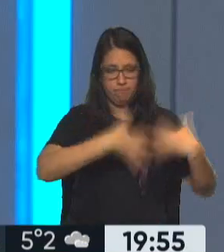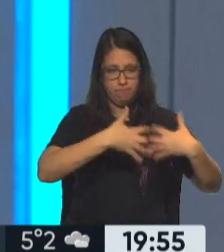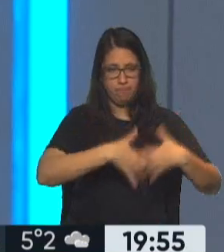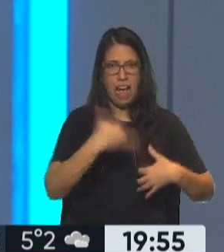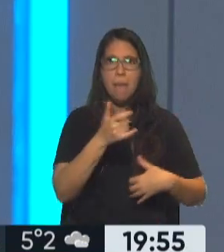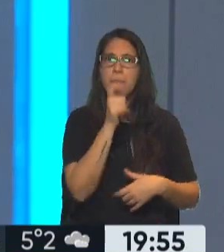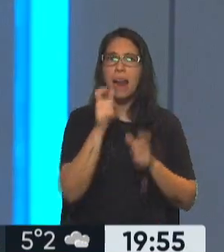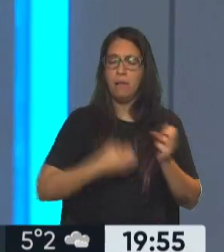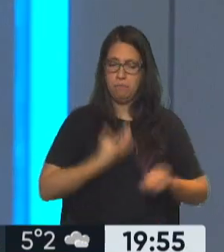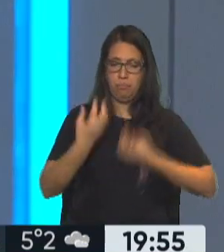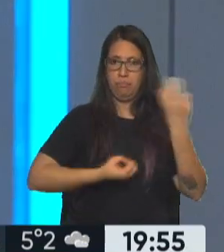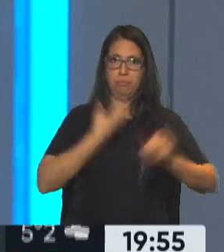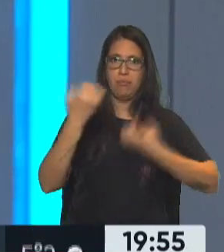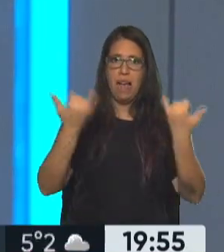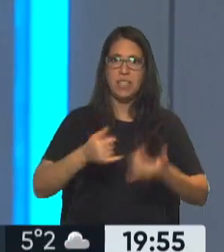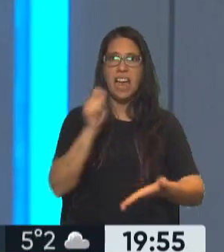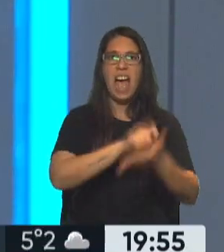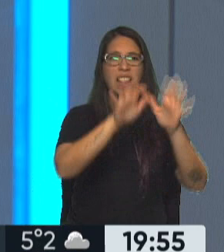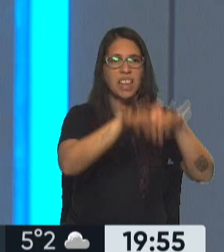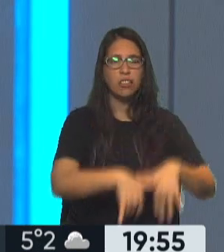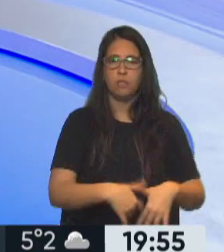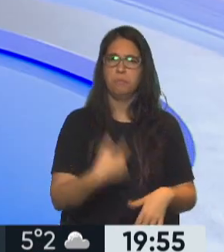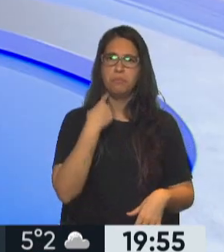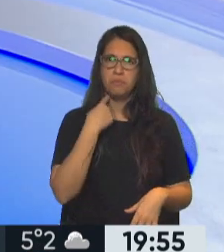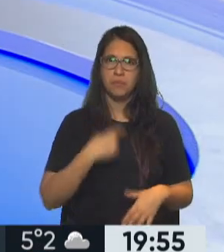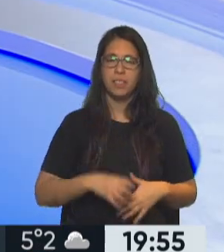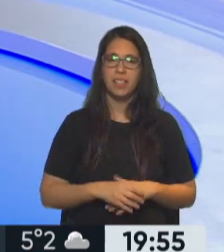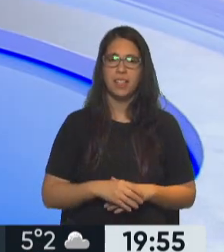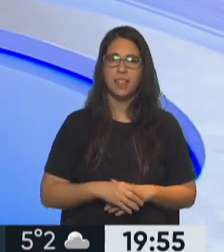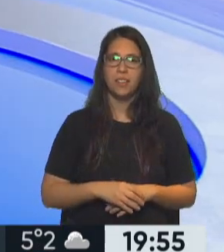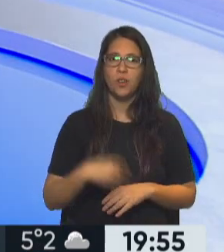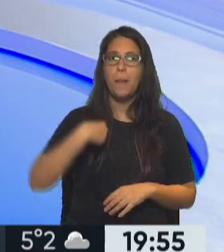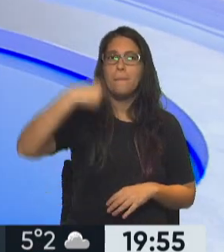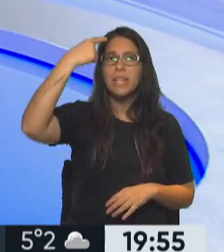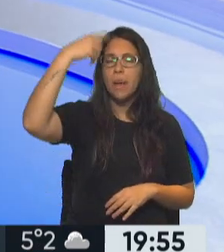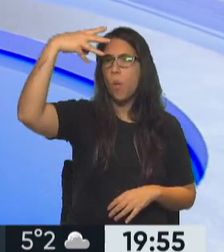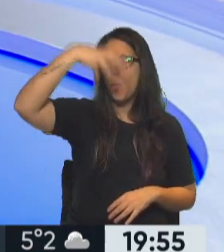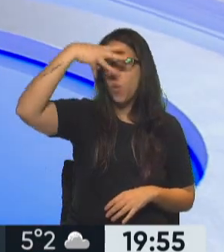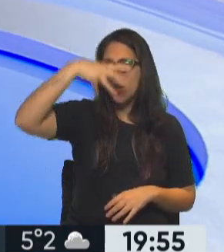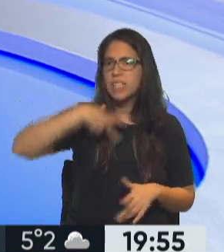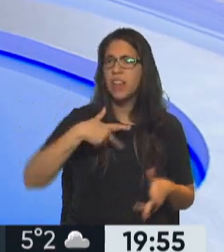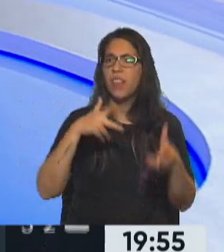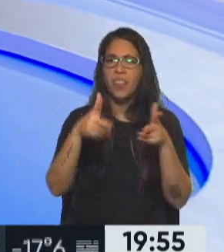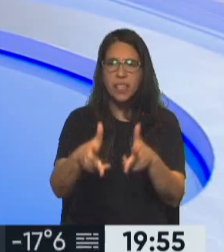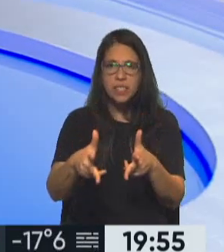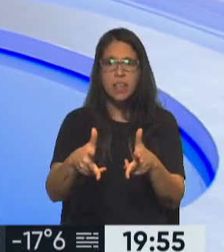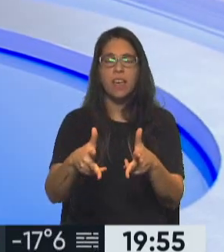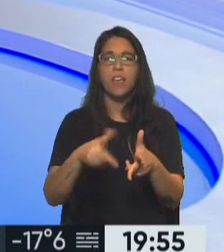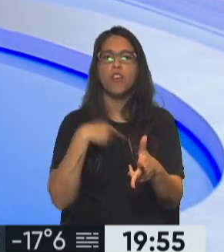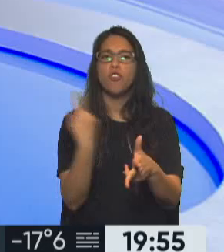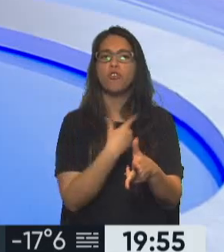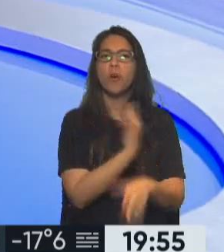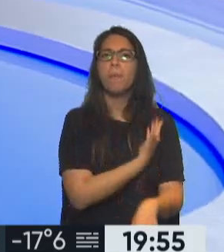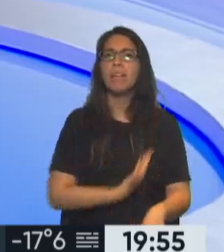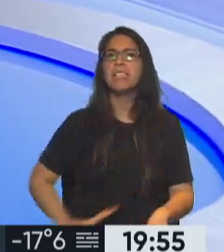palabras que te pueden salir en la verborragia, pero cuando escribís ya es más difícil. Lo que pensaba también con respecto a esto es cuando Patricia Bullrich dice: no necesitamos